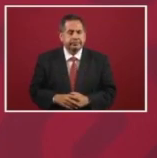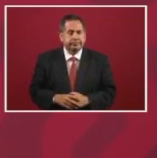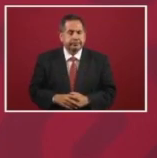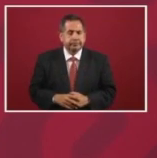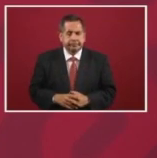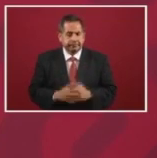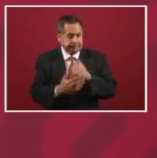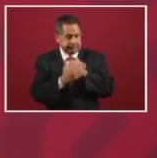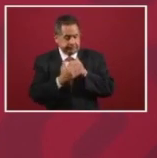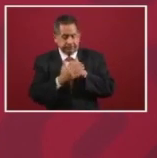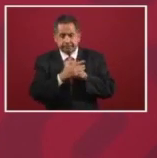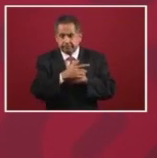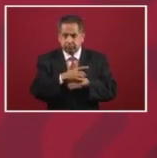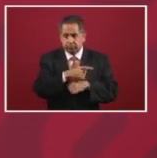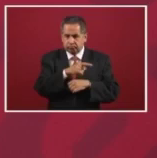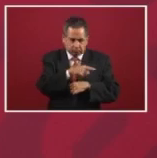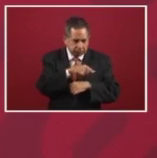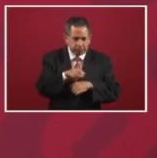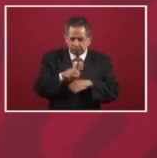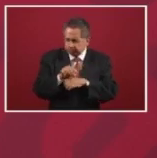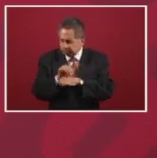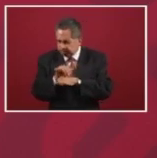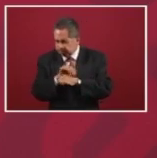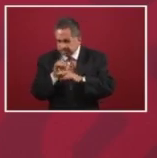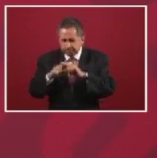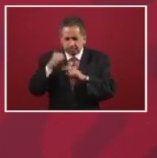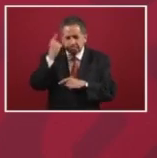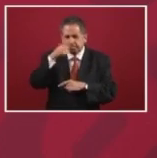la investigación sobre